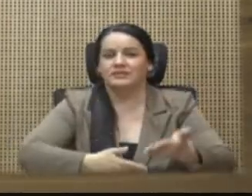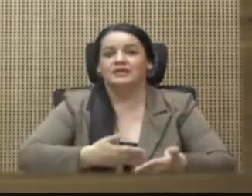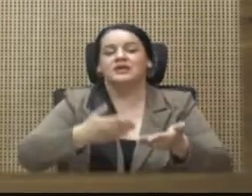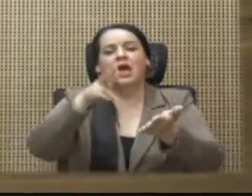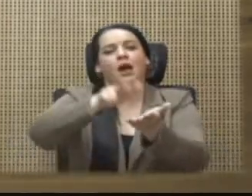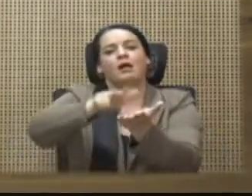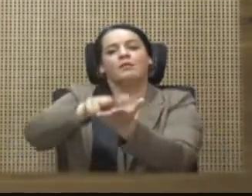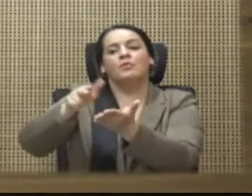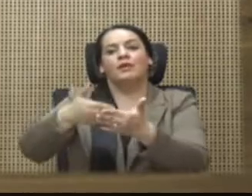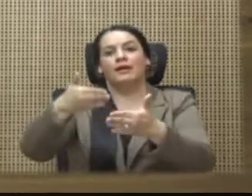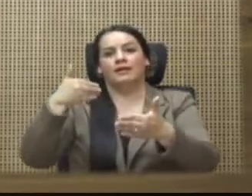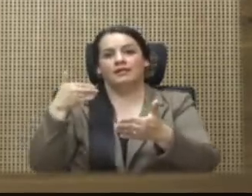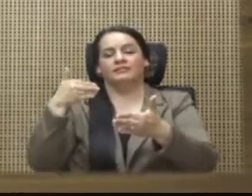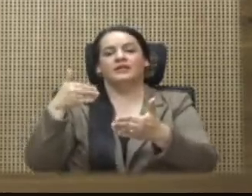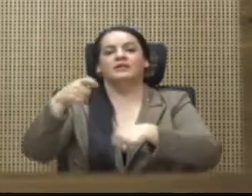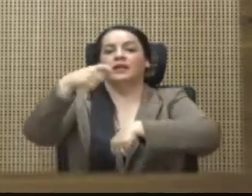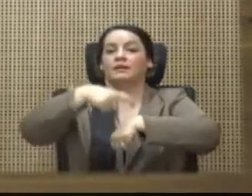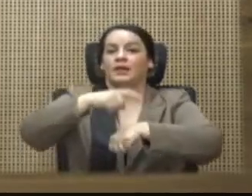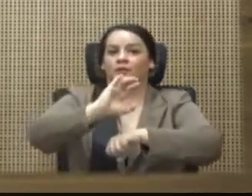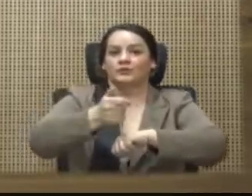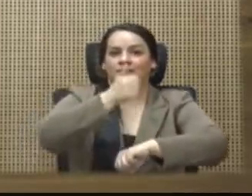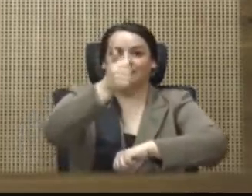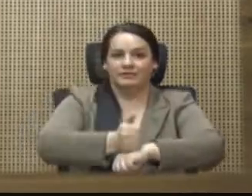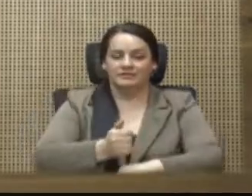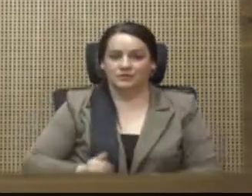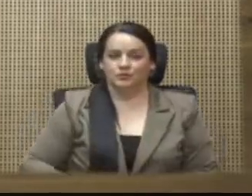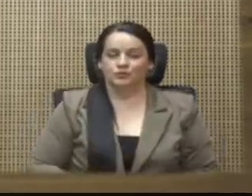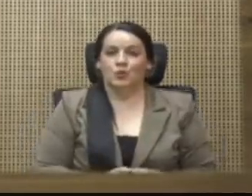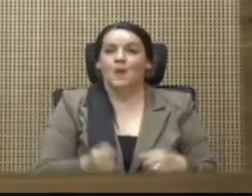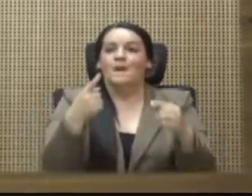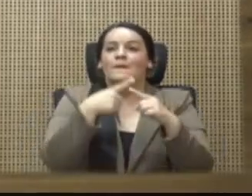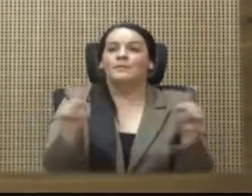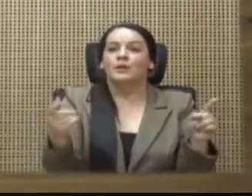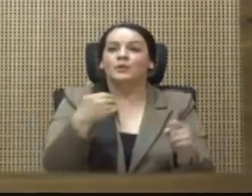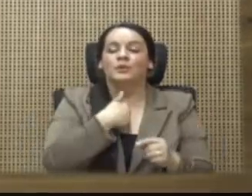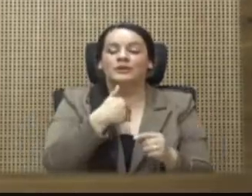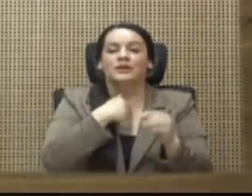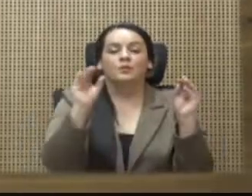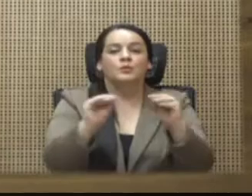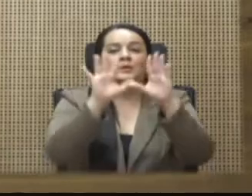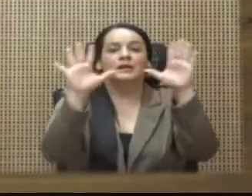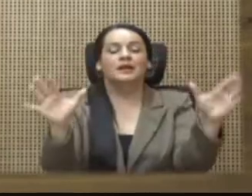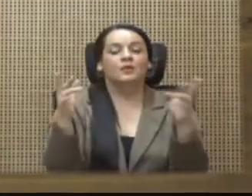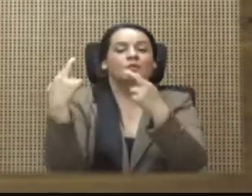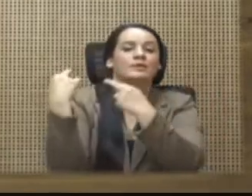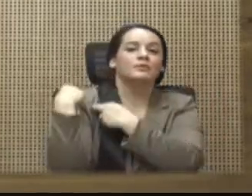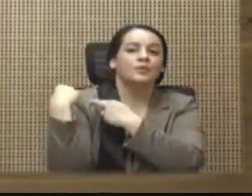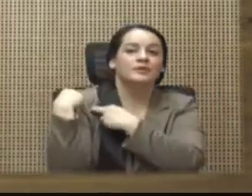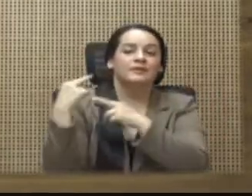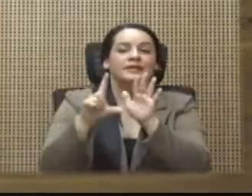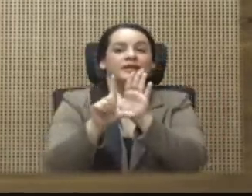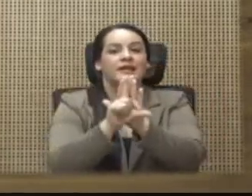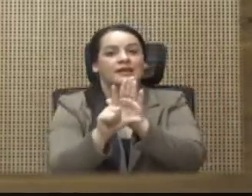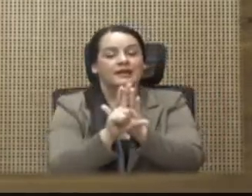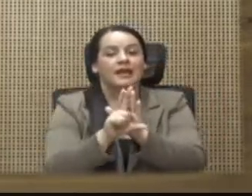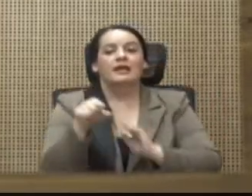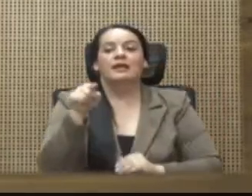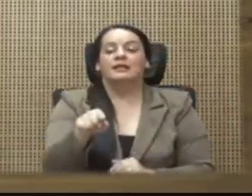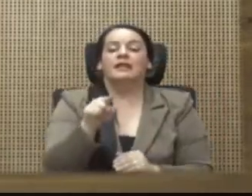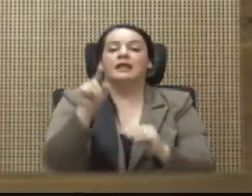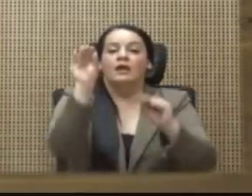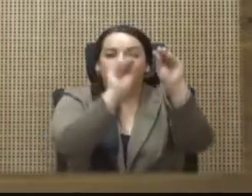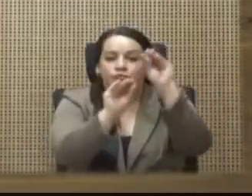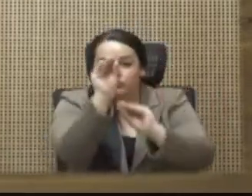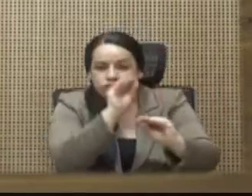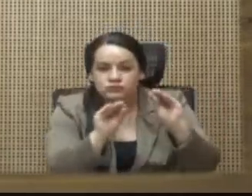plazos establecidos. Pero tenemos claro que la responsabilidad legal de la formulación de los presupuestos